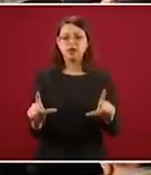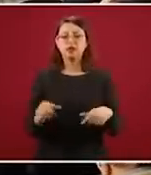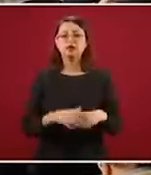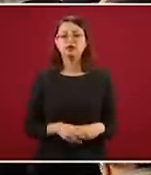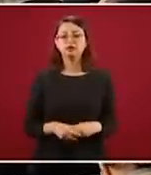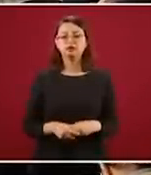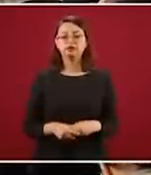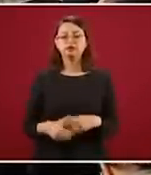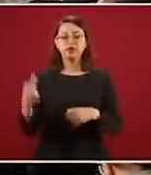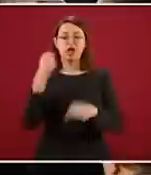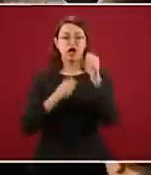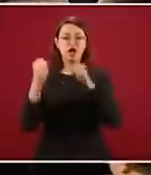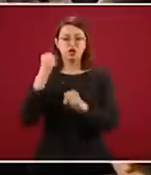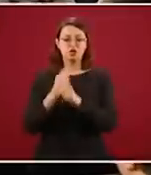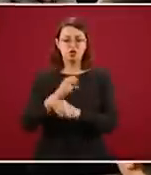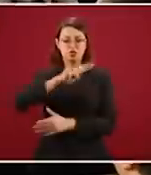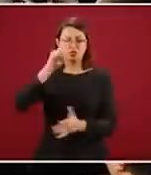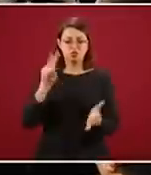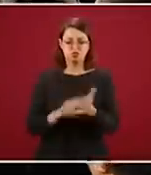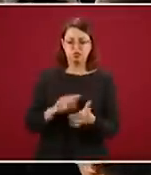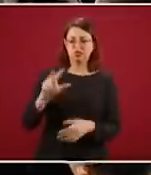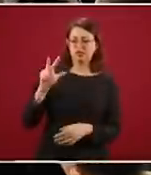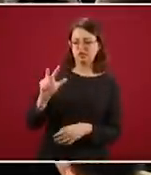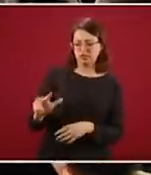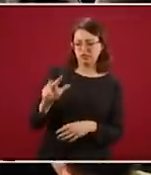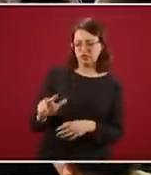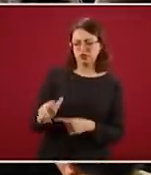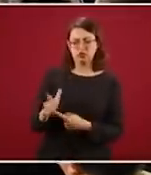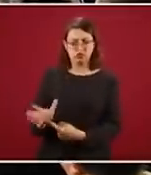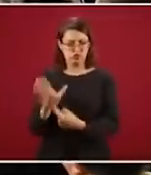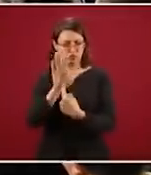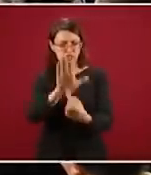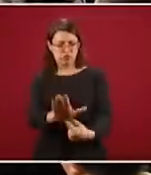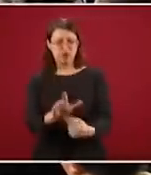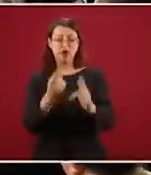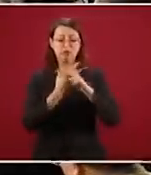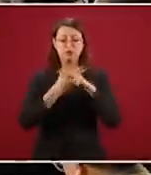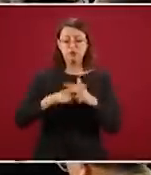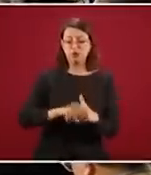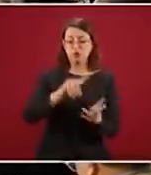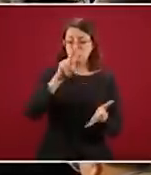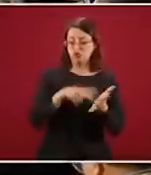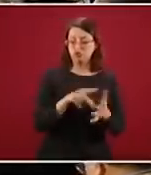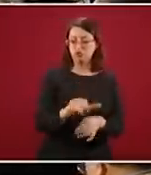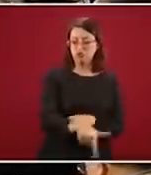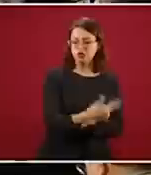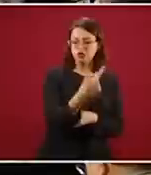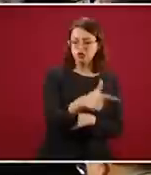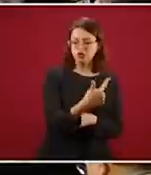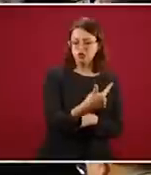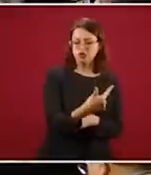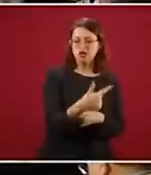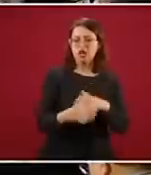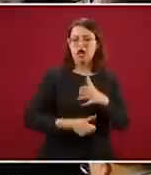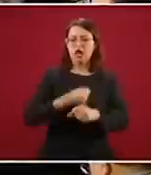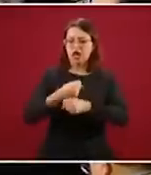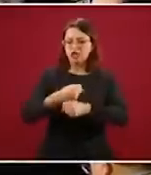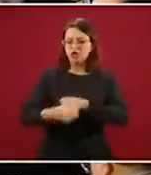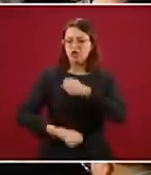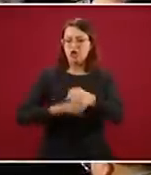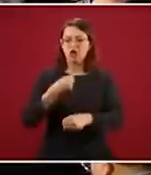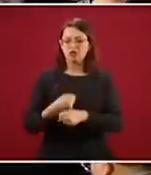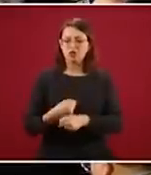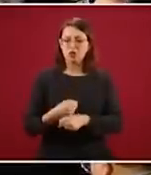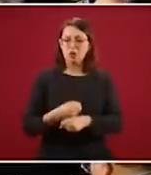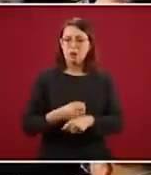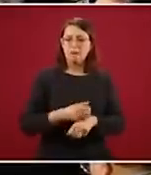año 2018. Desde el 2012 podemos ver cómo iba escalando año con año el